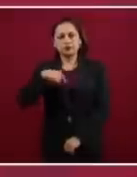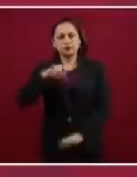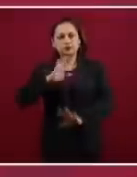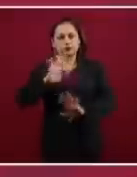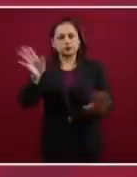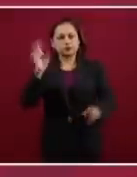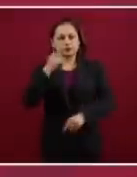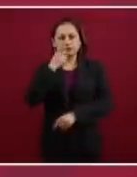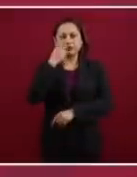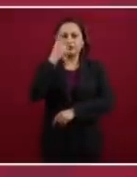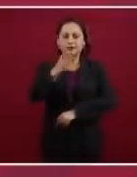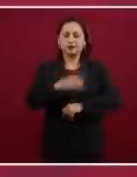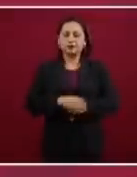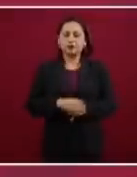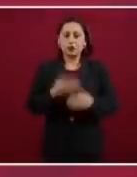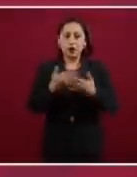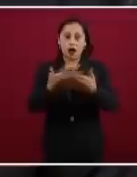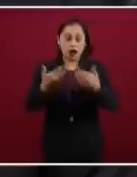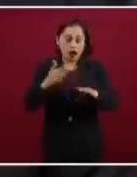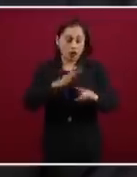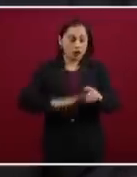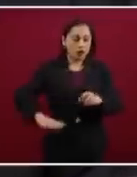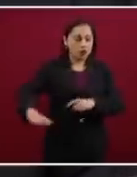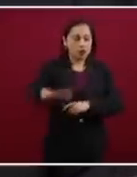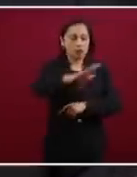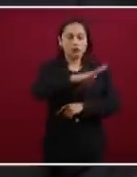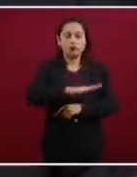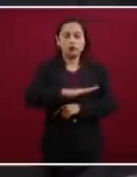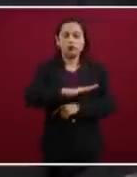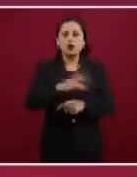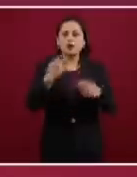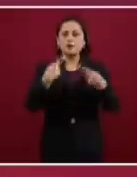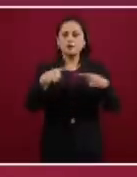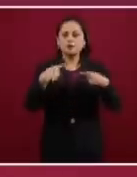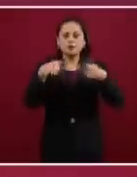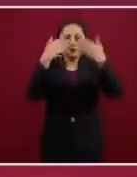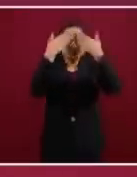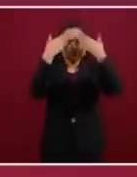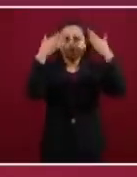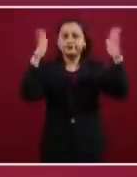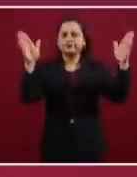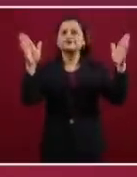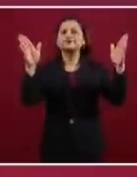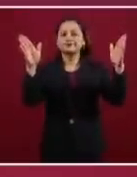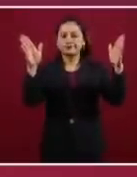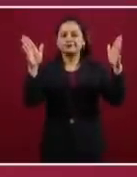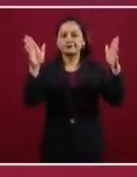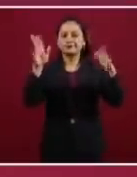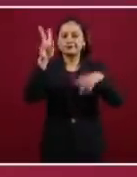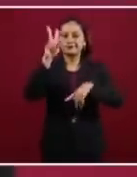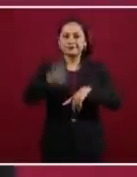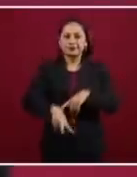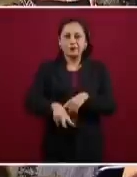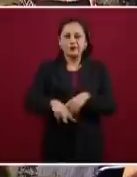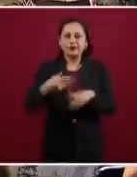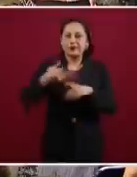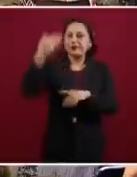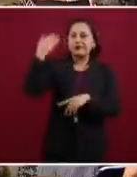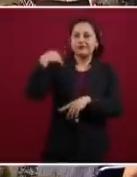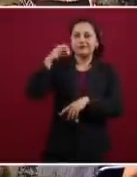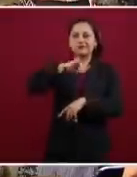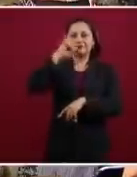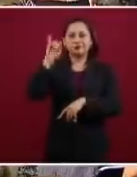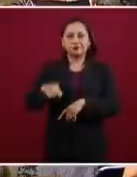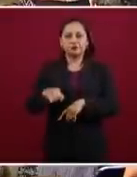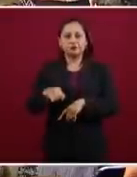más tenemos ahora es conciencia ciudadana como nunca y existen los